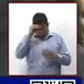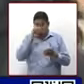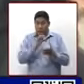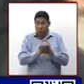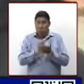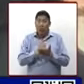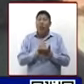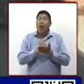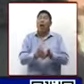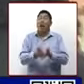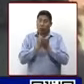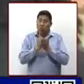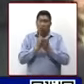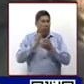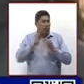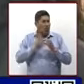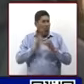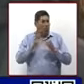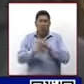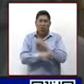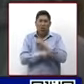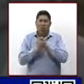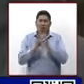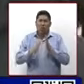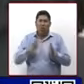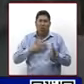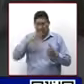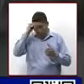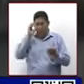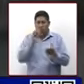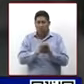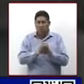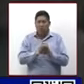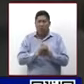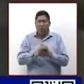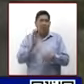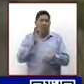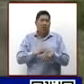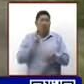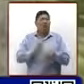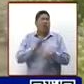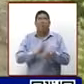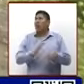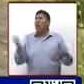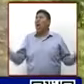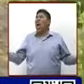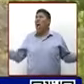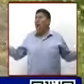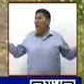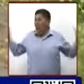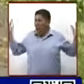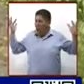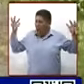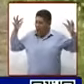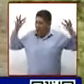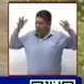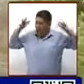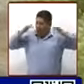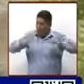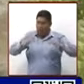Y entonces ellos le confunden como un ratero a mi esposo, llaman a todos los vecinos.